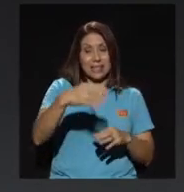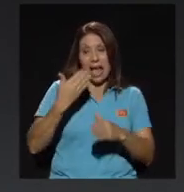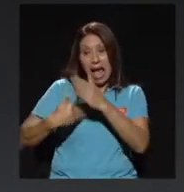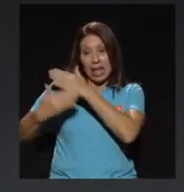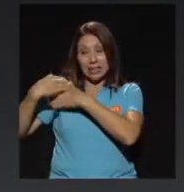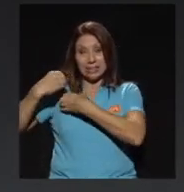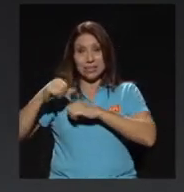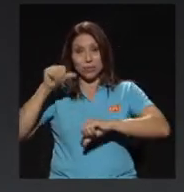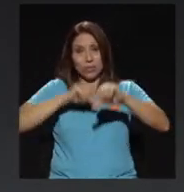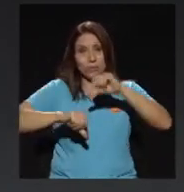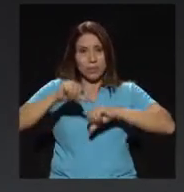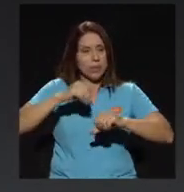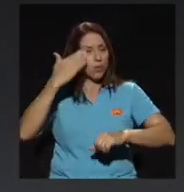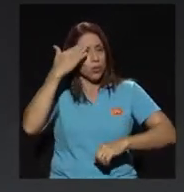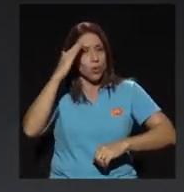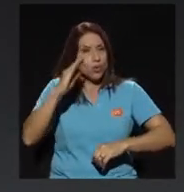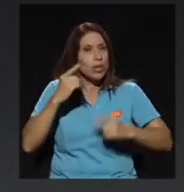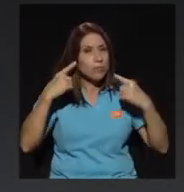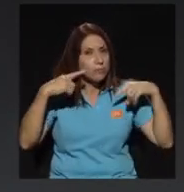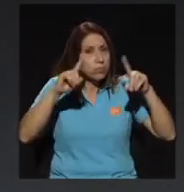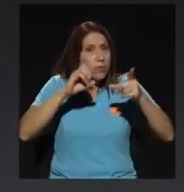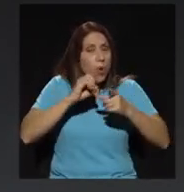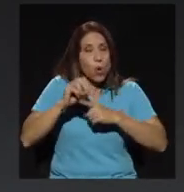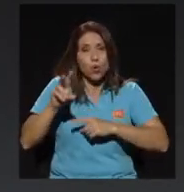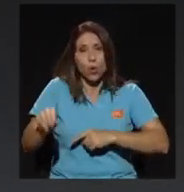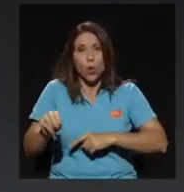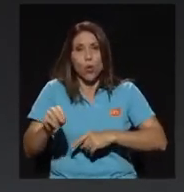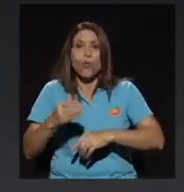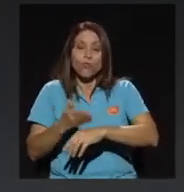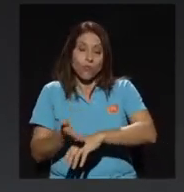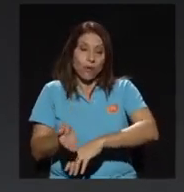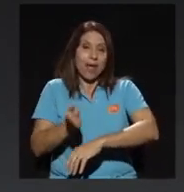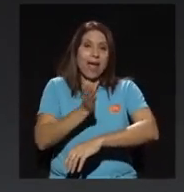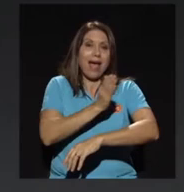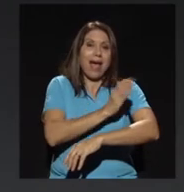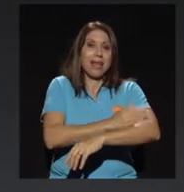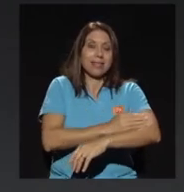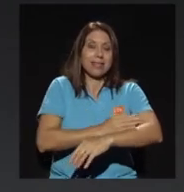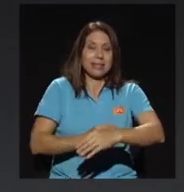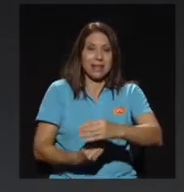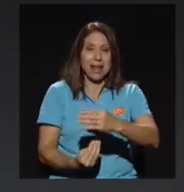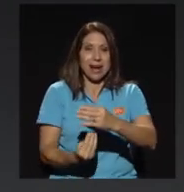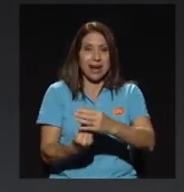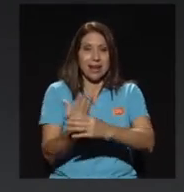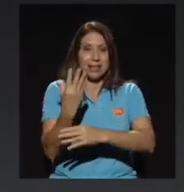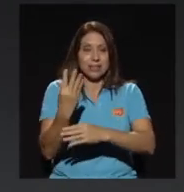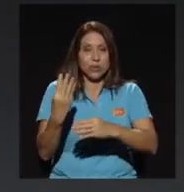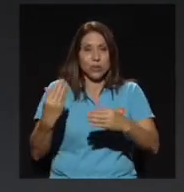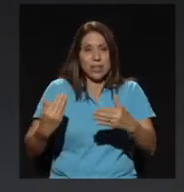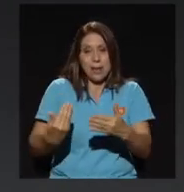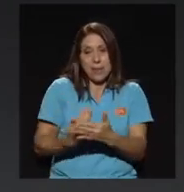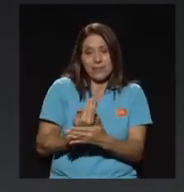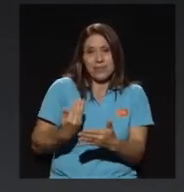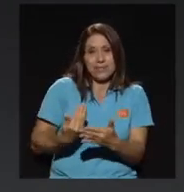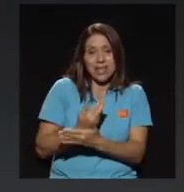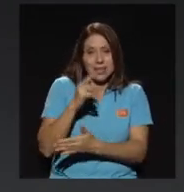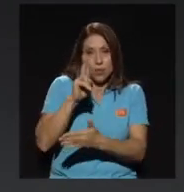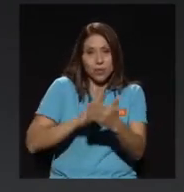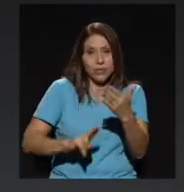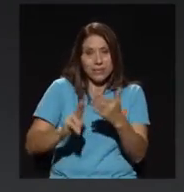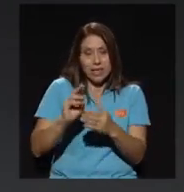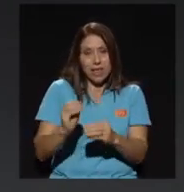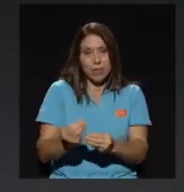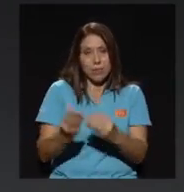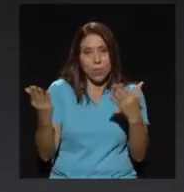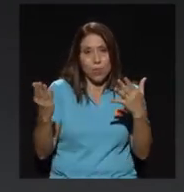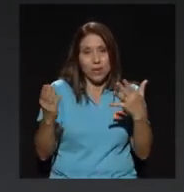no, que fue previo a la creación de la más reciente universidad pública, la Quinta, que fue